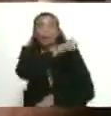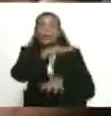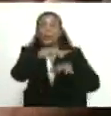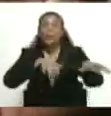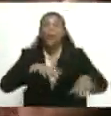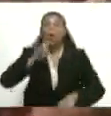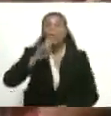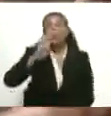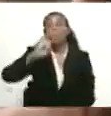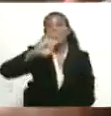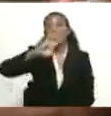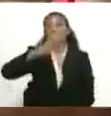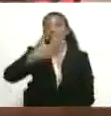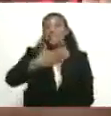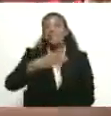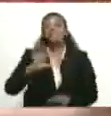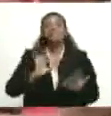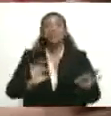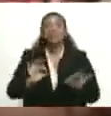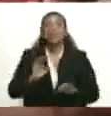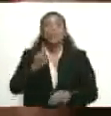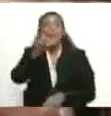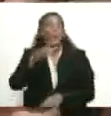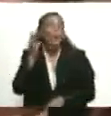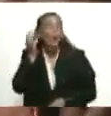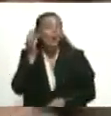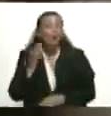mayoría son mujeres.